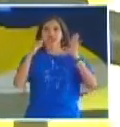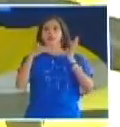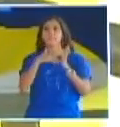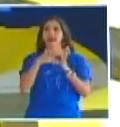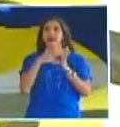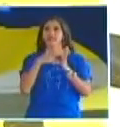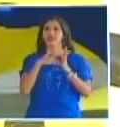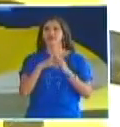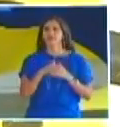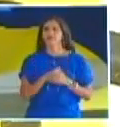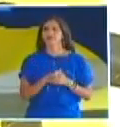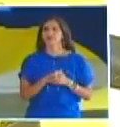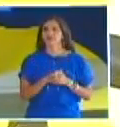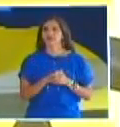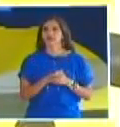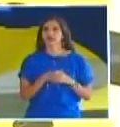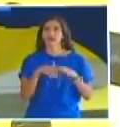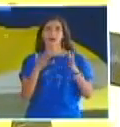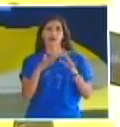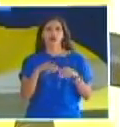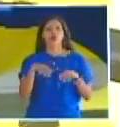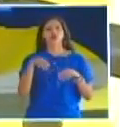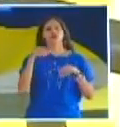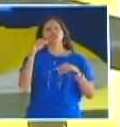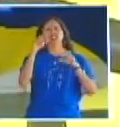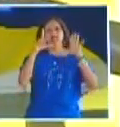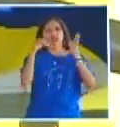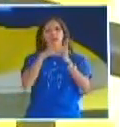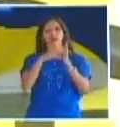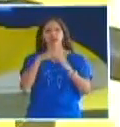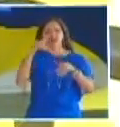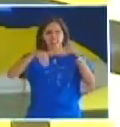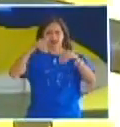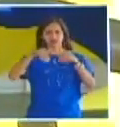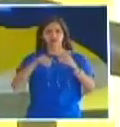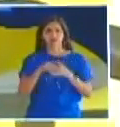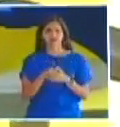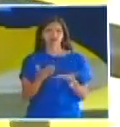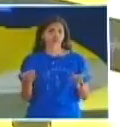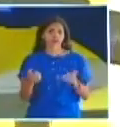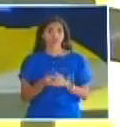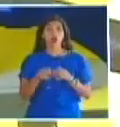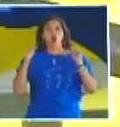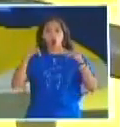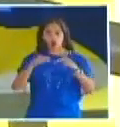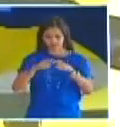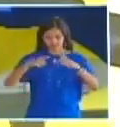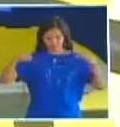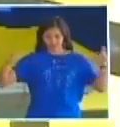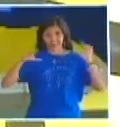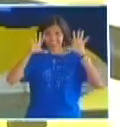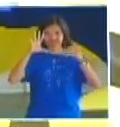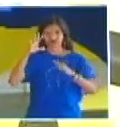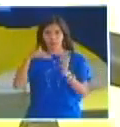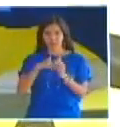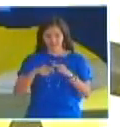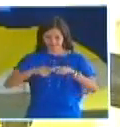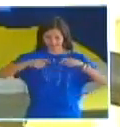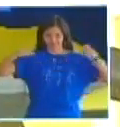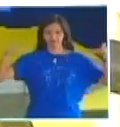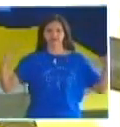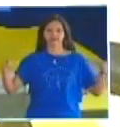no llegaban a 7.000 los centros de votación. Hoy día tenemos casi 15.000. Hemos llevado los centros de